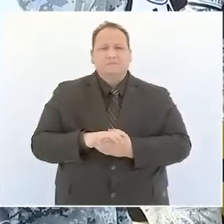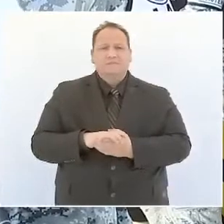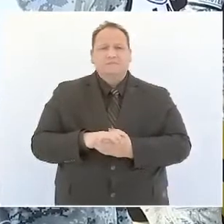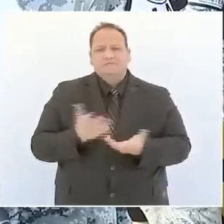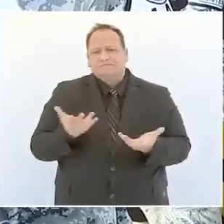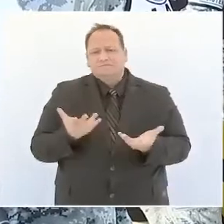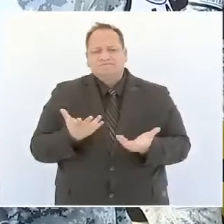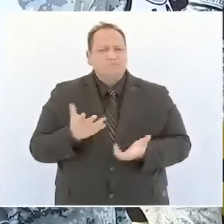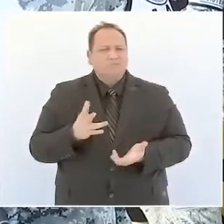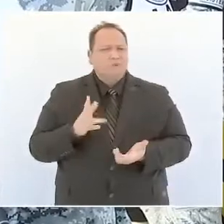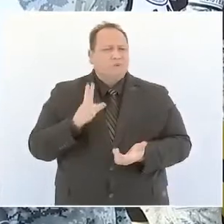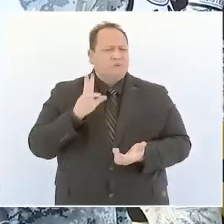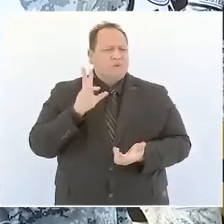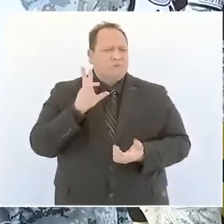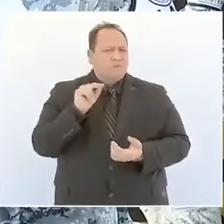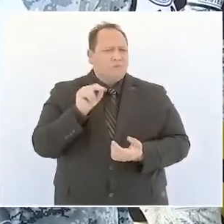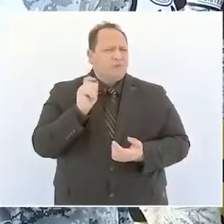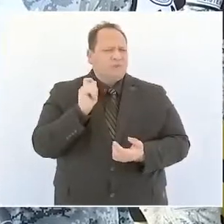a